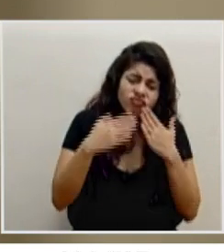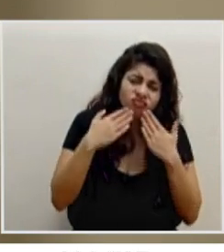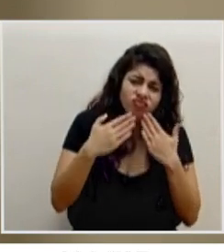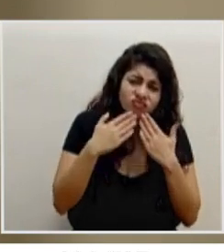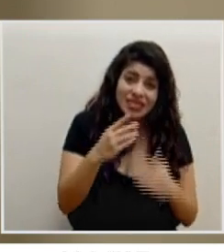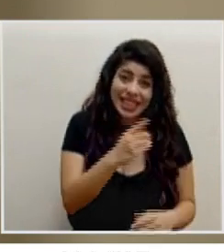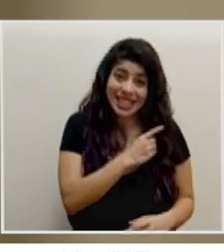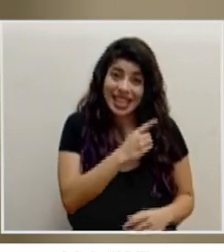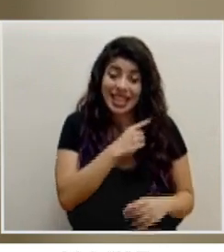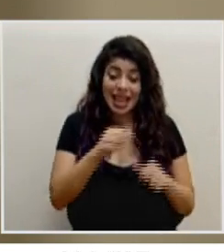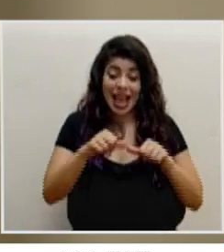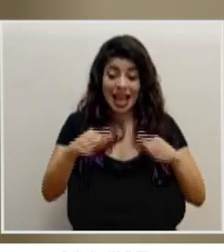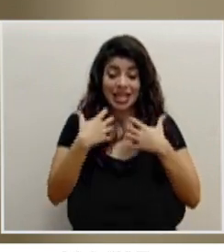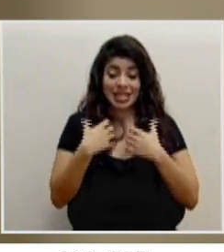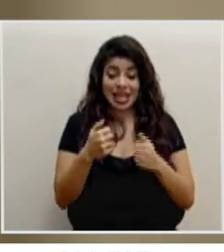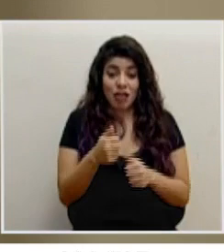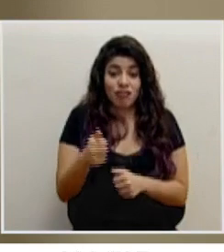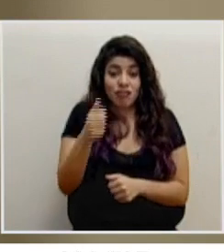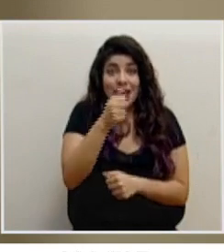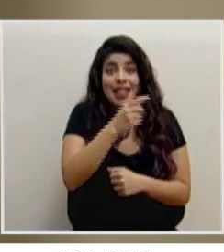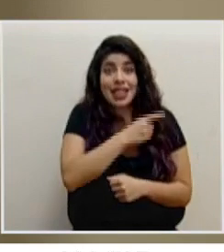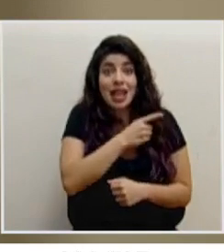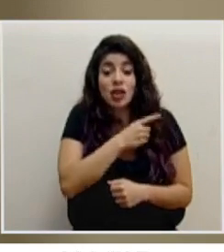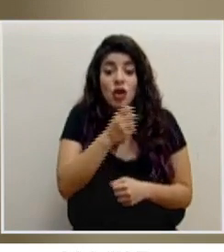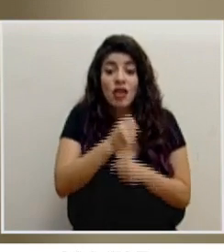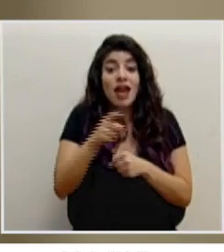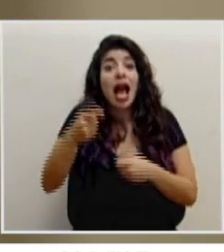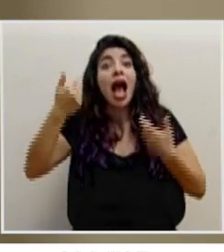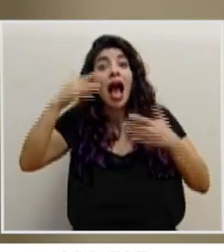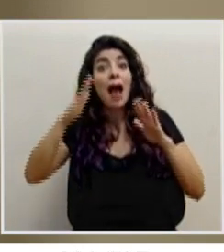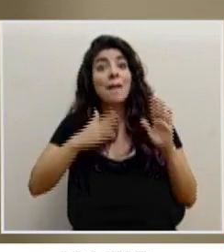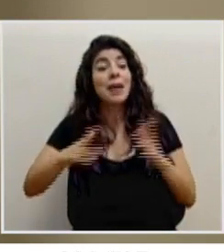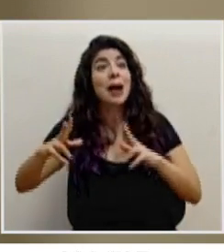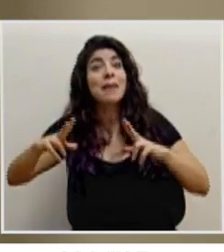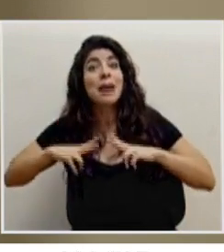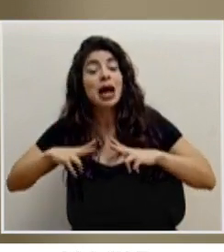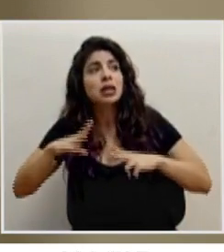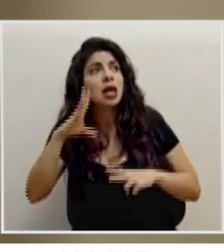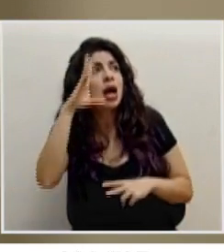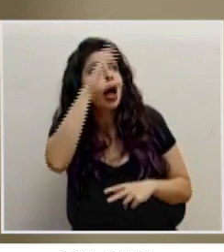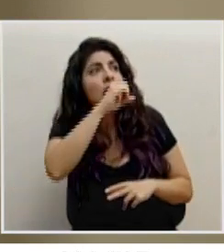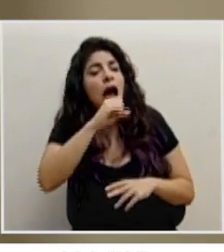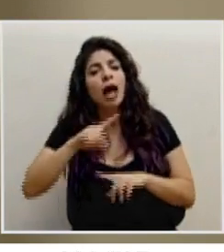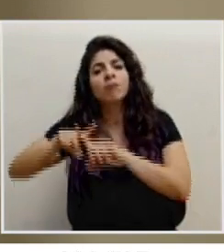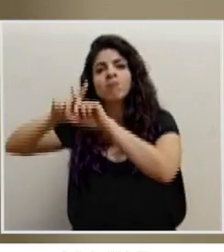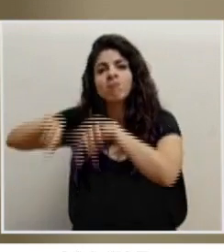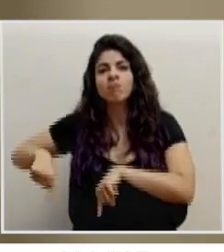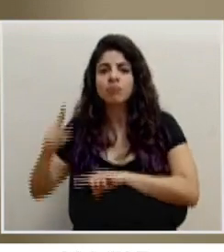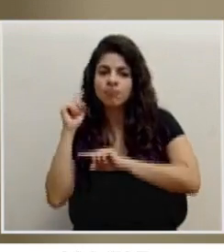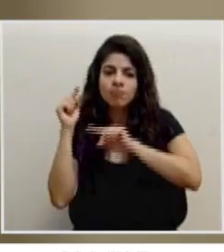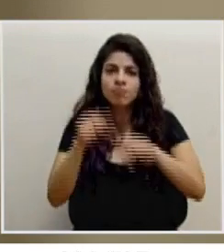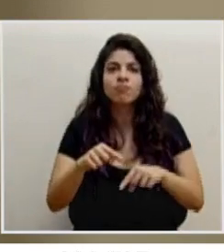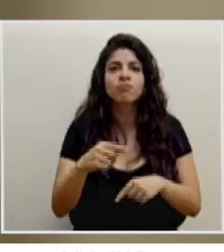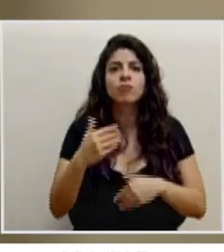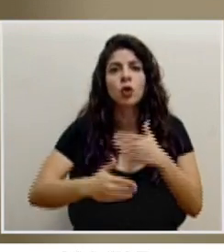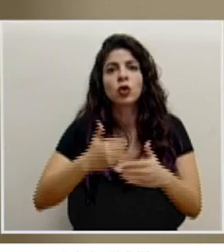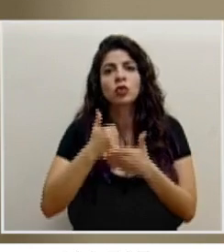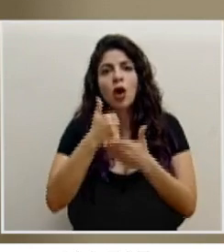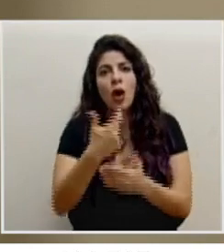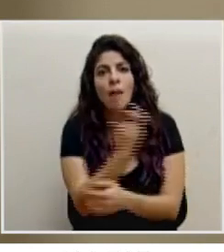directores de las áreas de salud y a personal que inclusive tenía vacaciones programadas y las suspendieron para fortalecer el proceso de